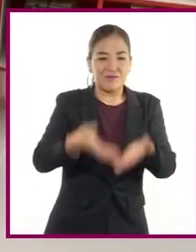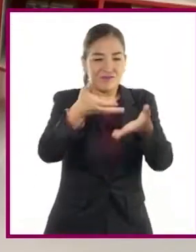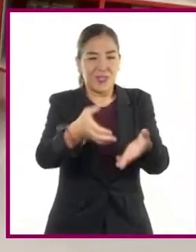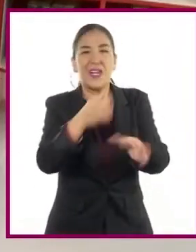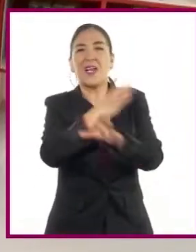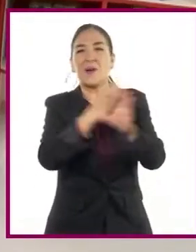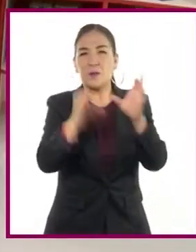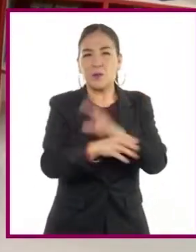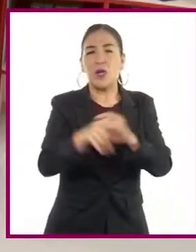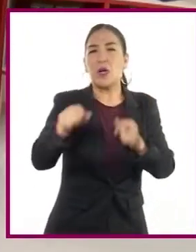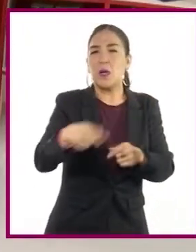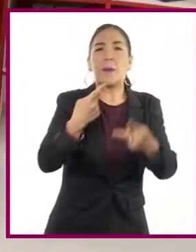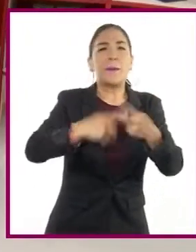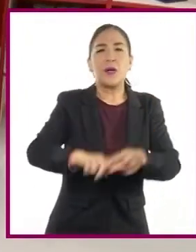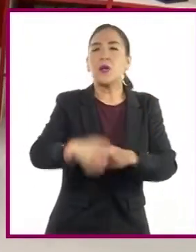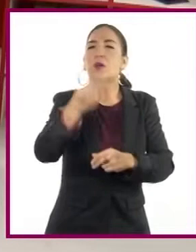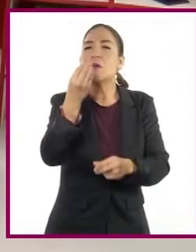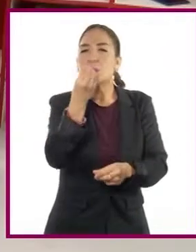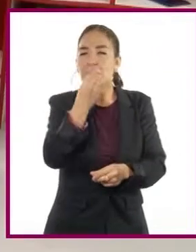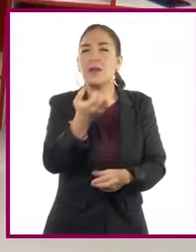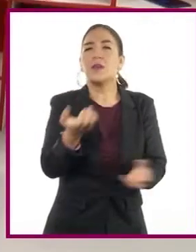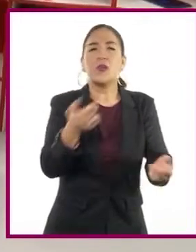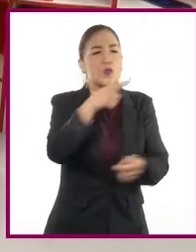inició esto de comida rápida?